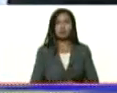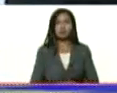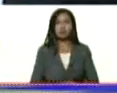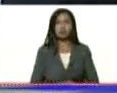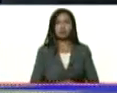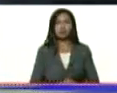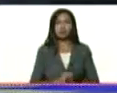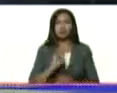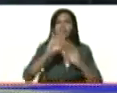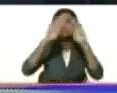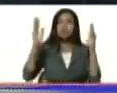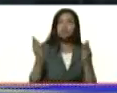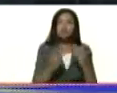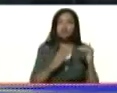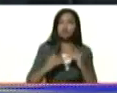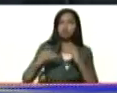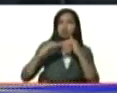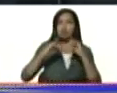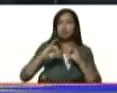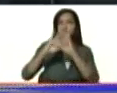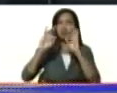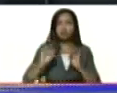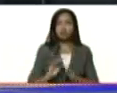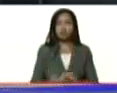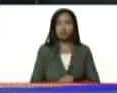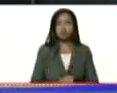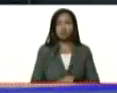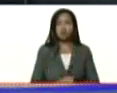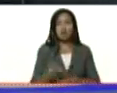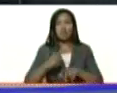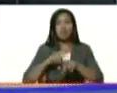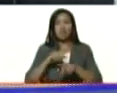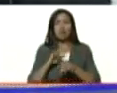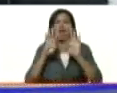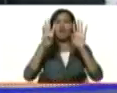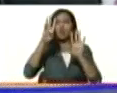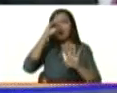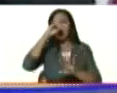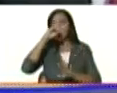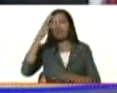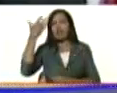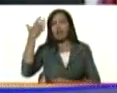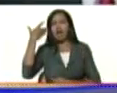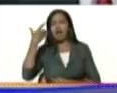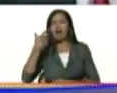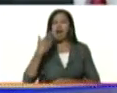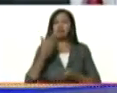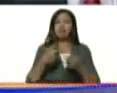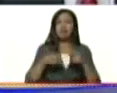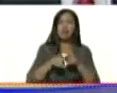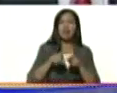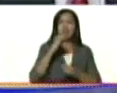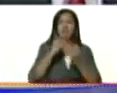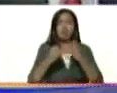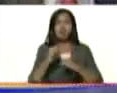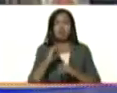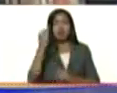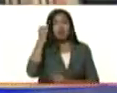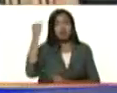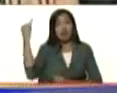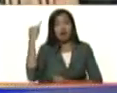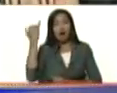de aquel mundo unipolar de la década de los 90, donde se nos dijo el fin de las